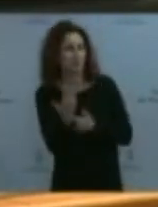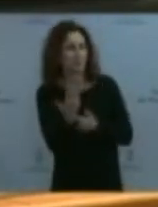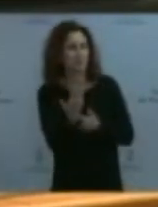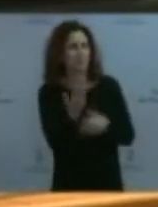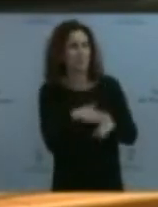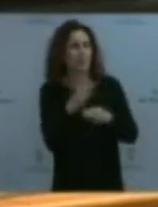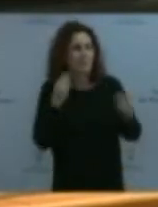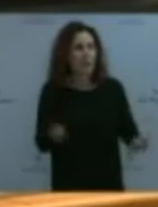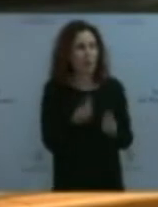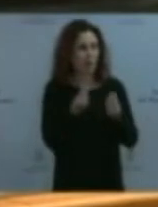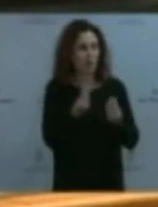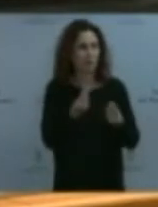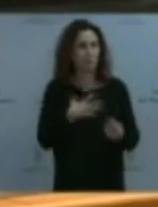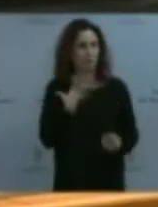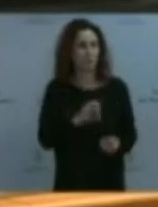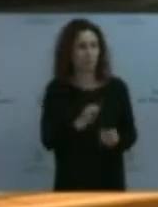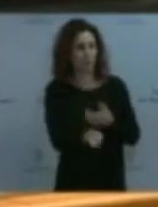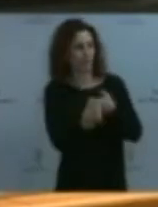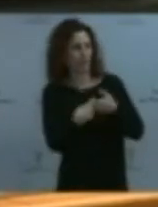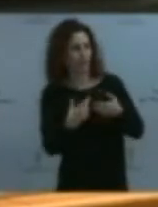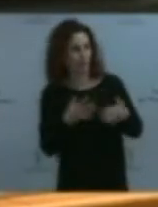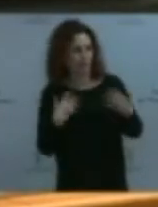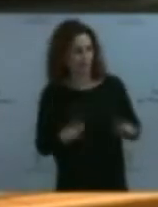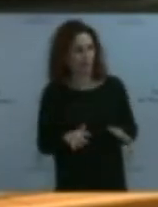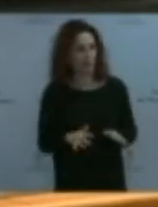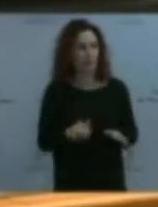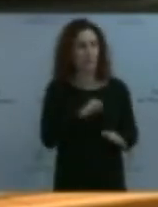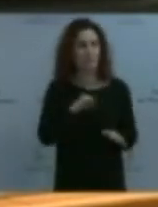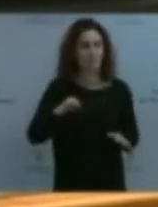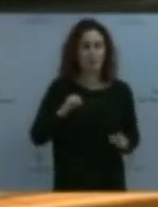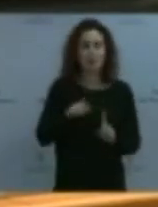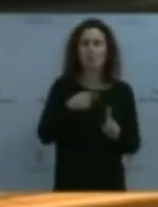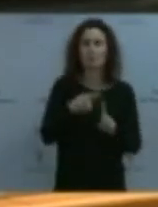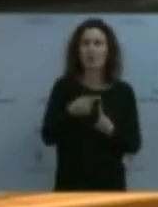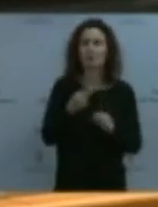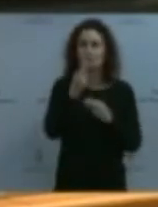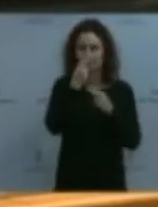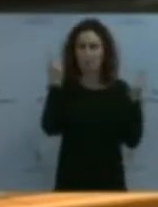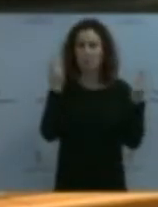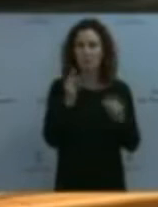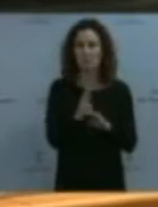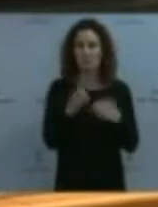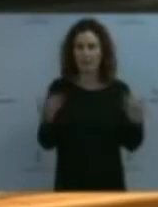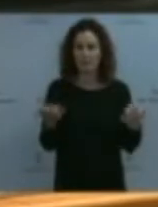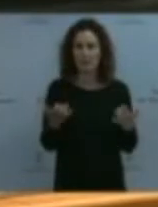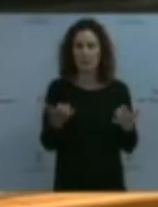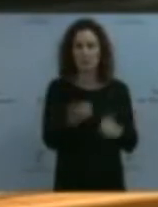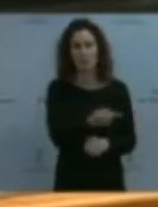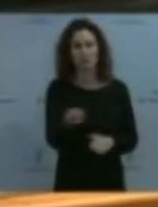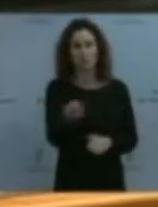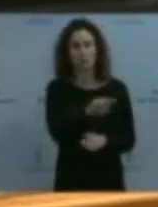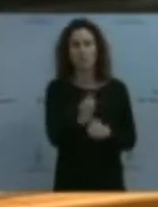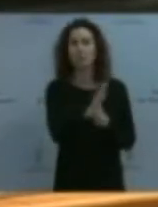que tanto la iniciativa privada como desde aquí, desde el Parlamento, como desde ustedes que dicen que tienen propuestas, todas las propuestas aquellas